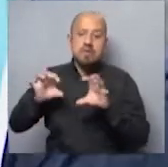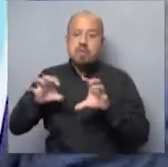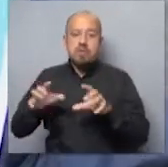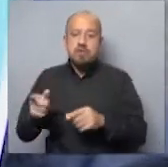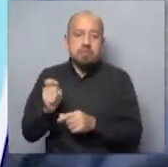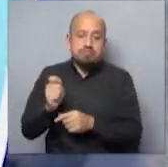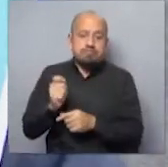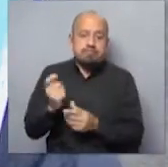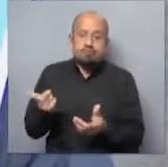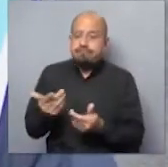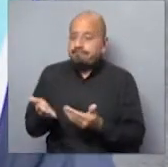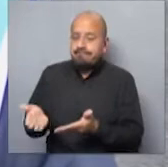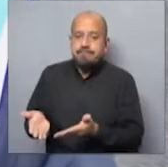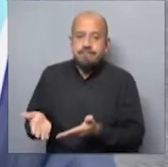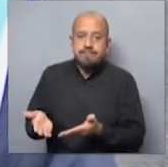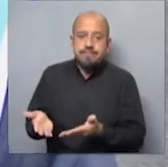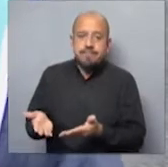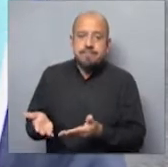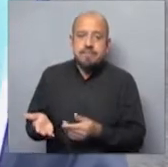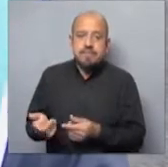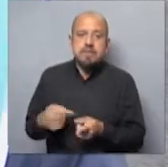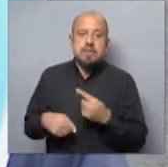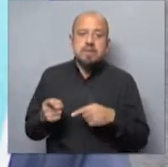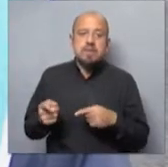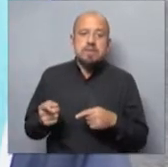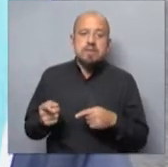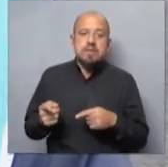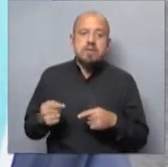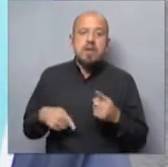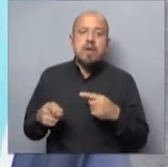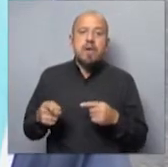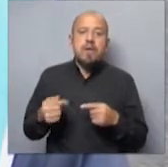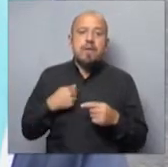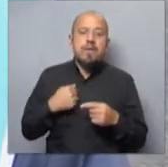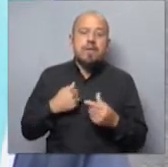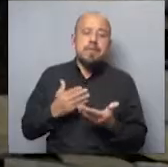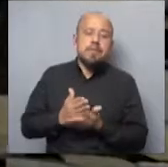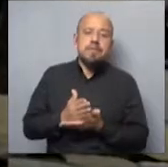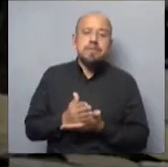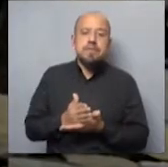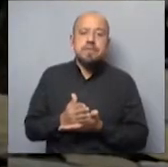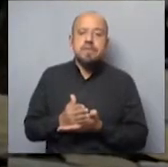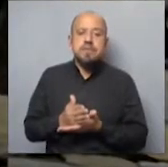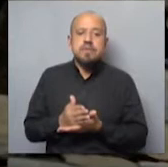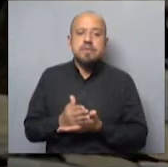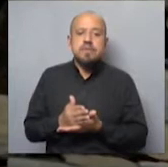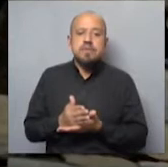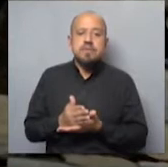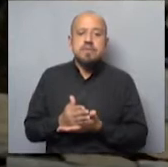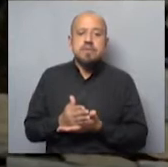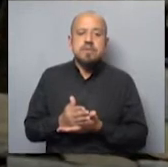para que se compre caramelos 10 pesos. Entonces, yo siempre fui muy, ¿cómo te puedo